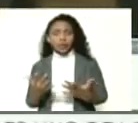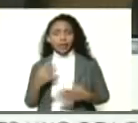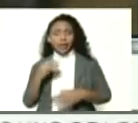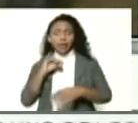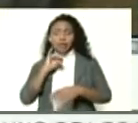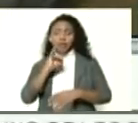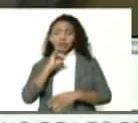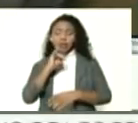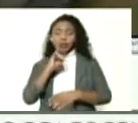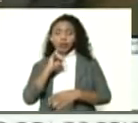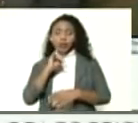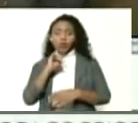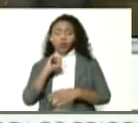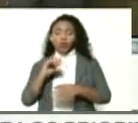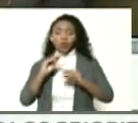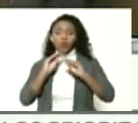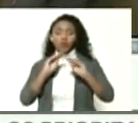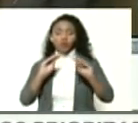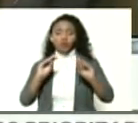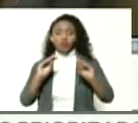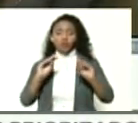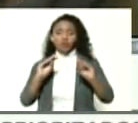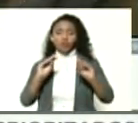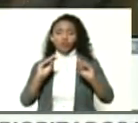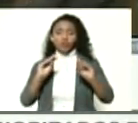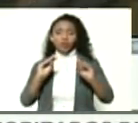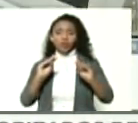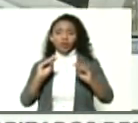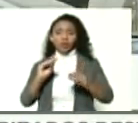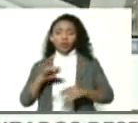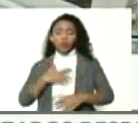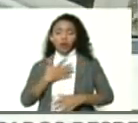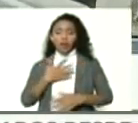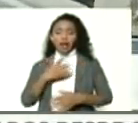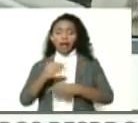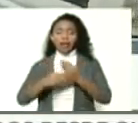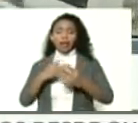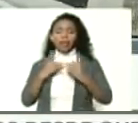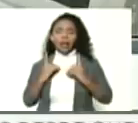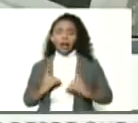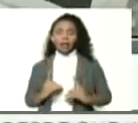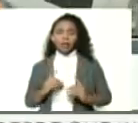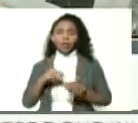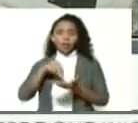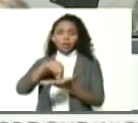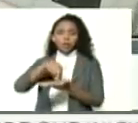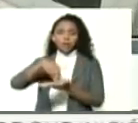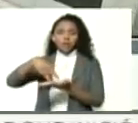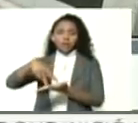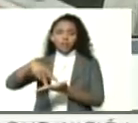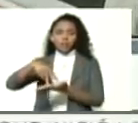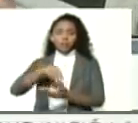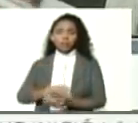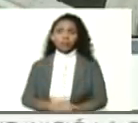anunció la alerta. Pueden quedar a discreción. ¡Adique!